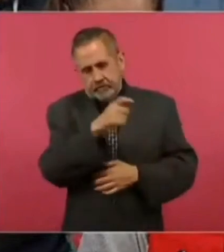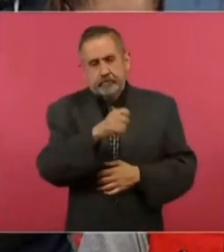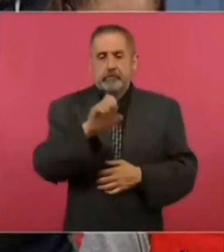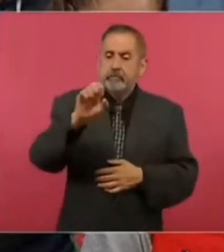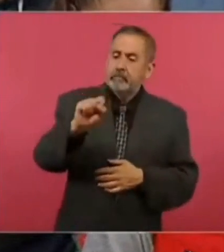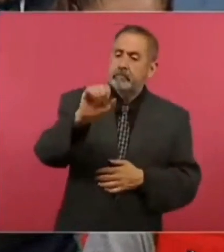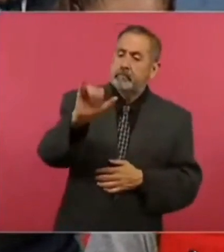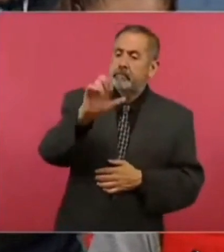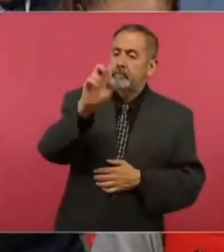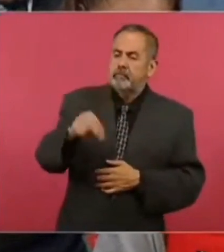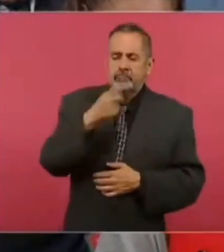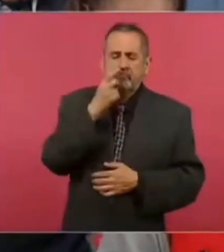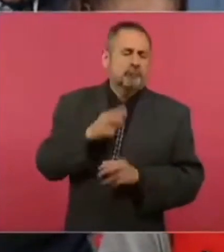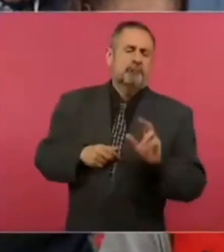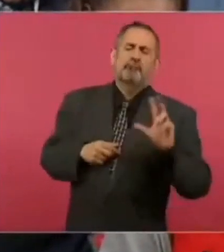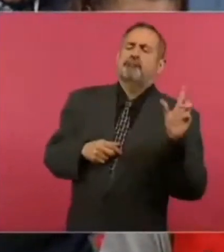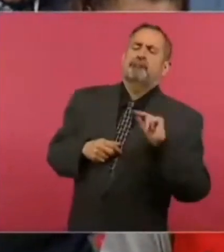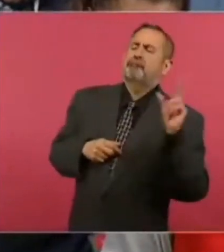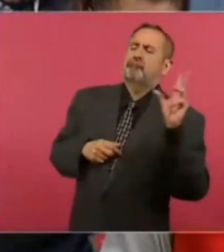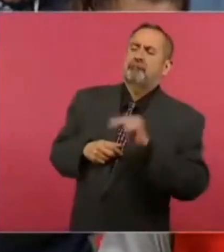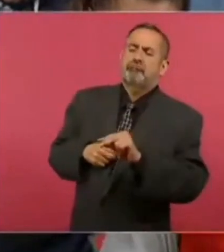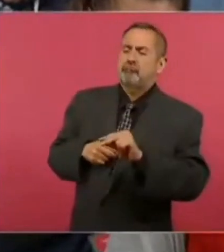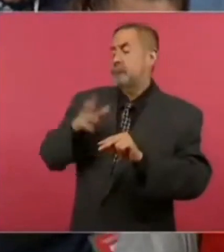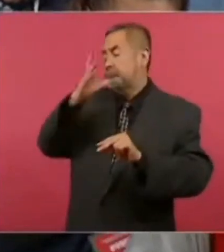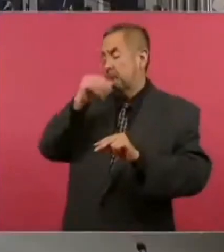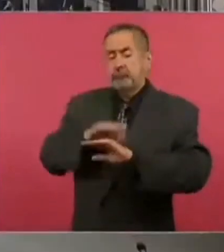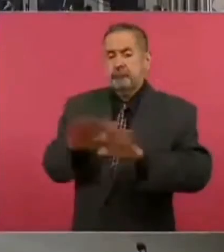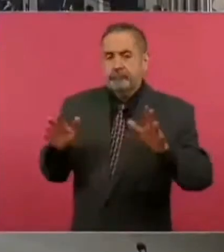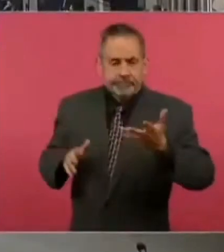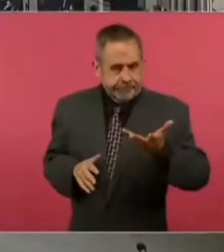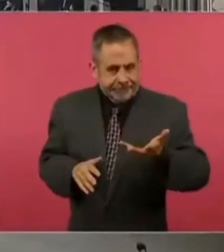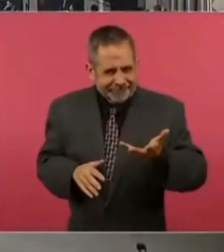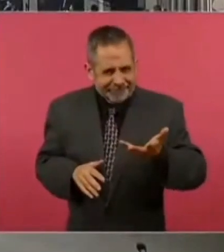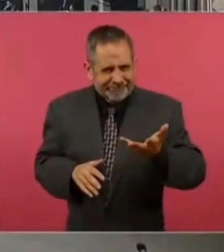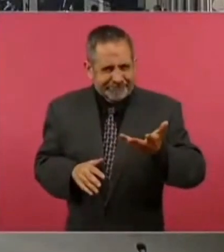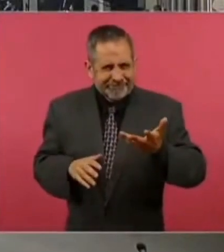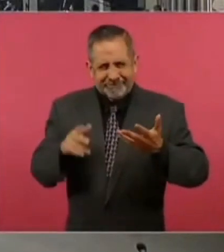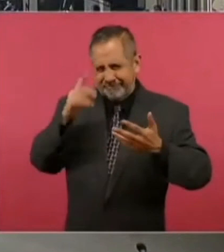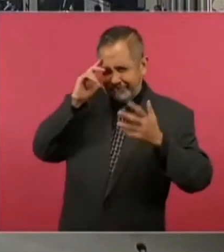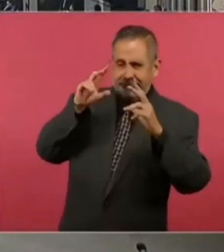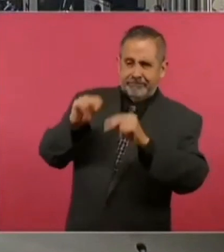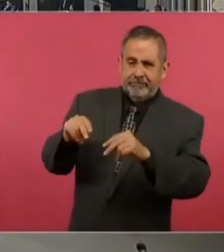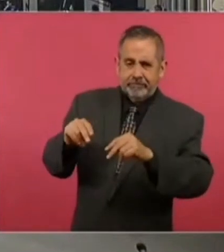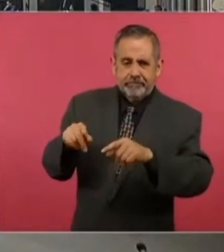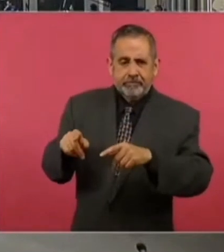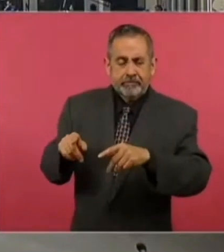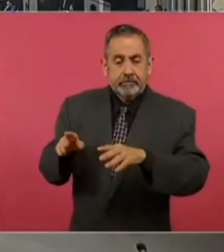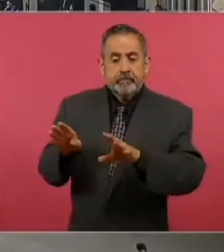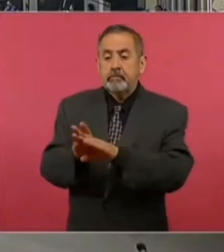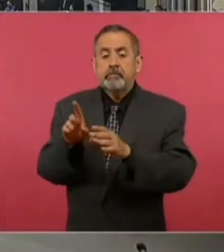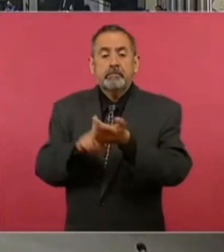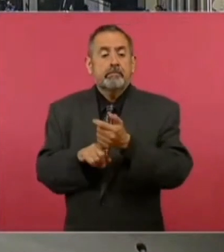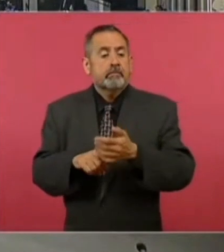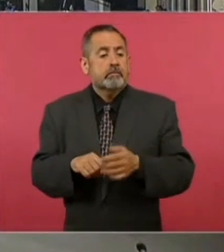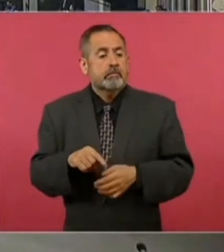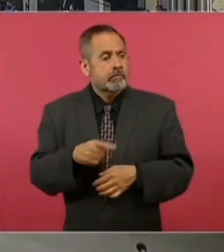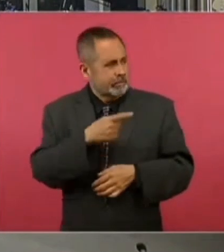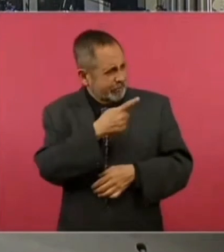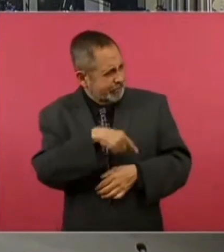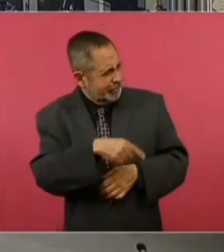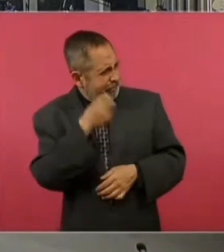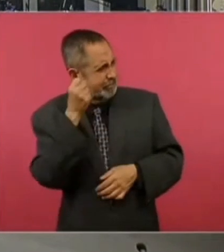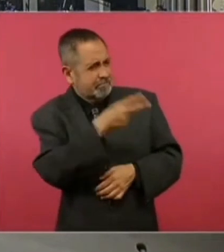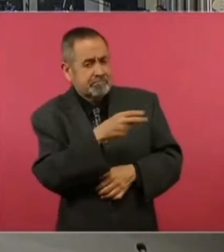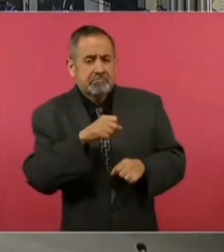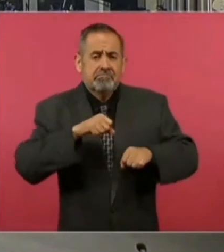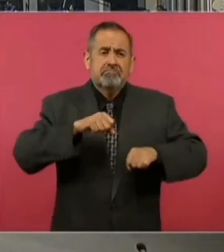la que dijo que no se podía echar atrás, echar abajo, mientras ellos sí pueden tener